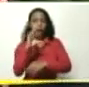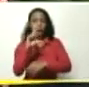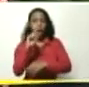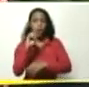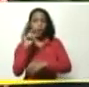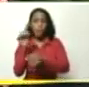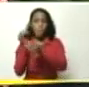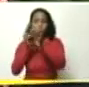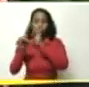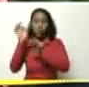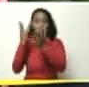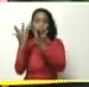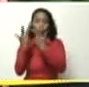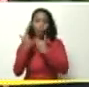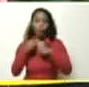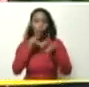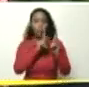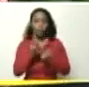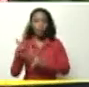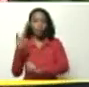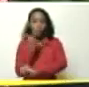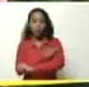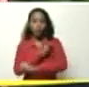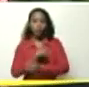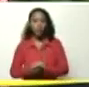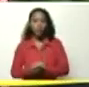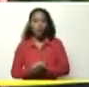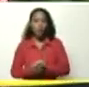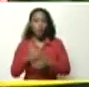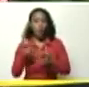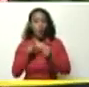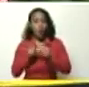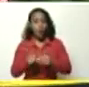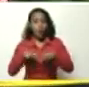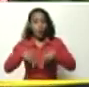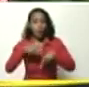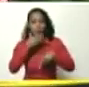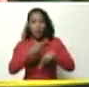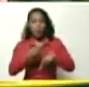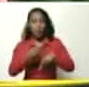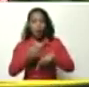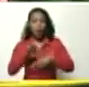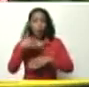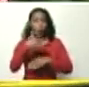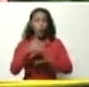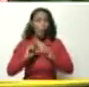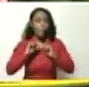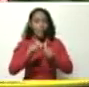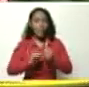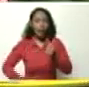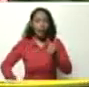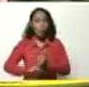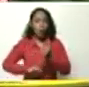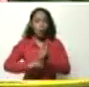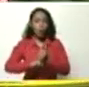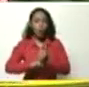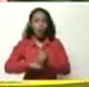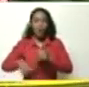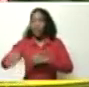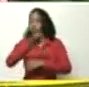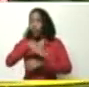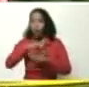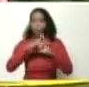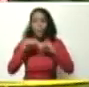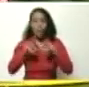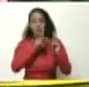nos diga los planes de vacunación, lo que queda de diciembre, cuándo arranca el refuerzo y todos los